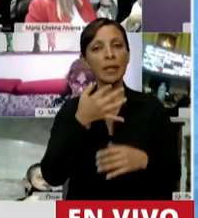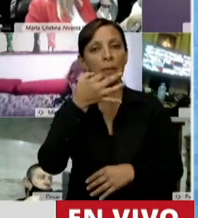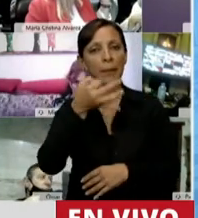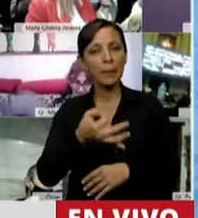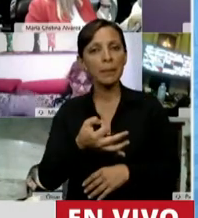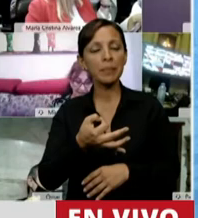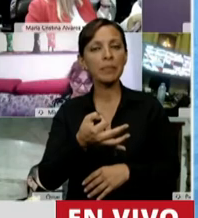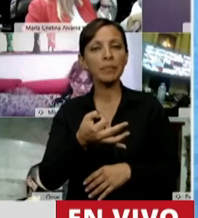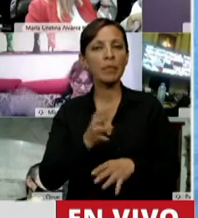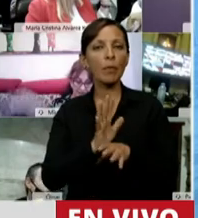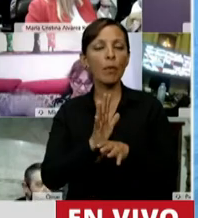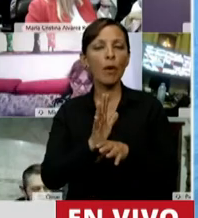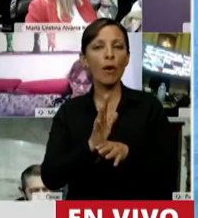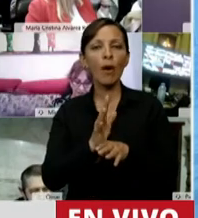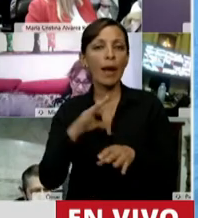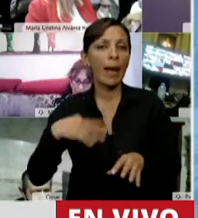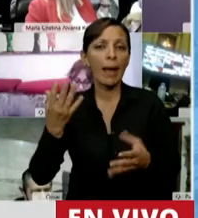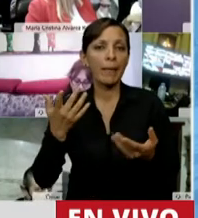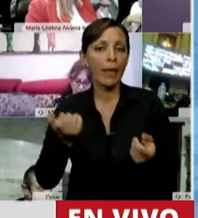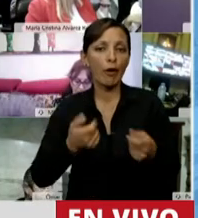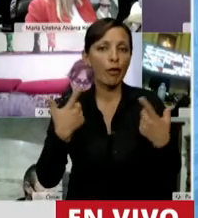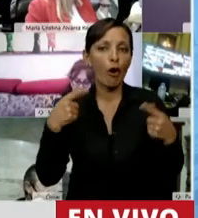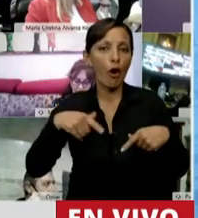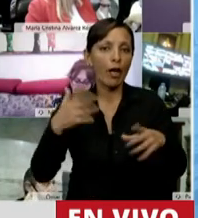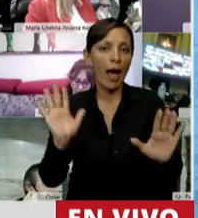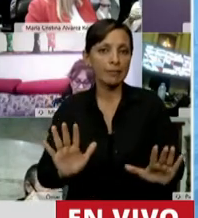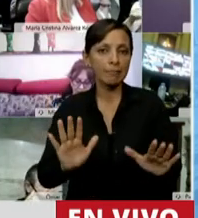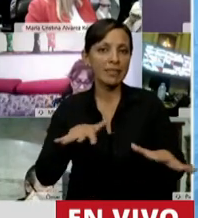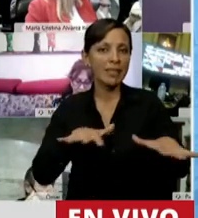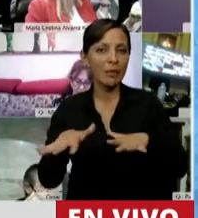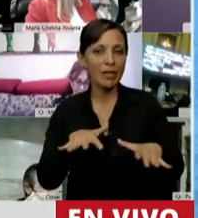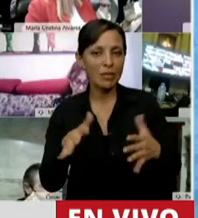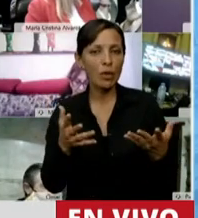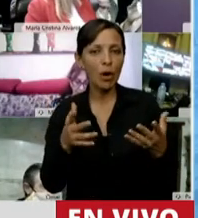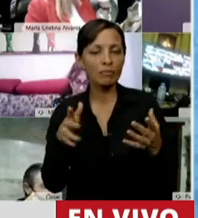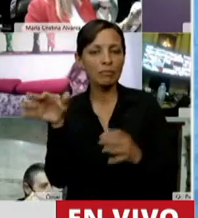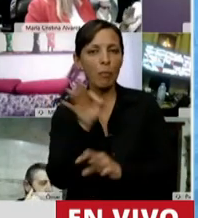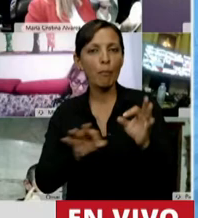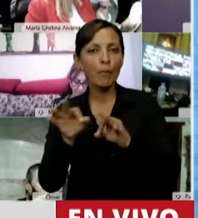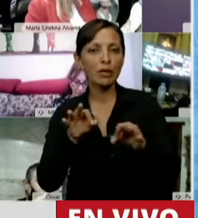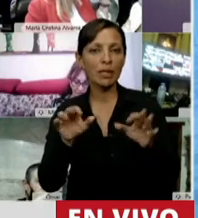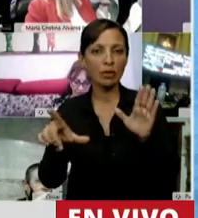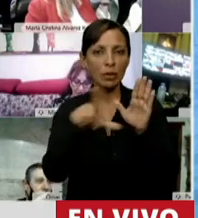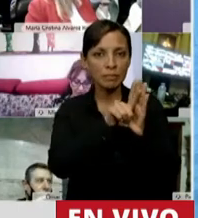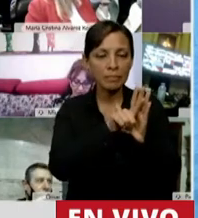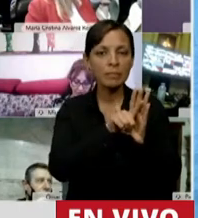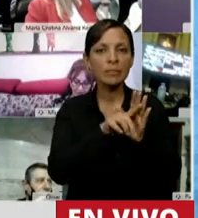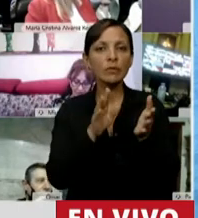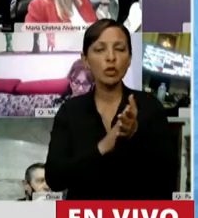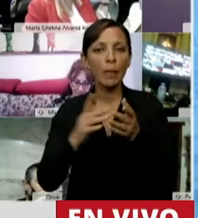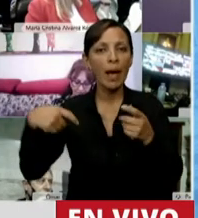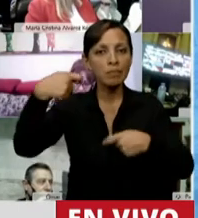verdaderamente el destino ha hecho que nos encontremos hoy tratando un proyecto de aporte